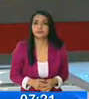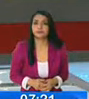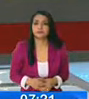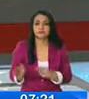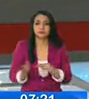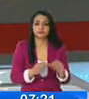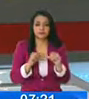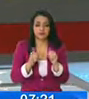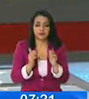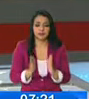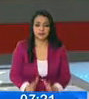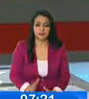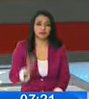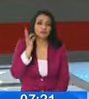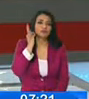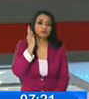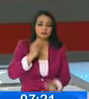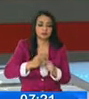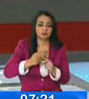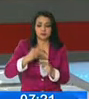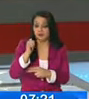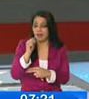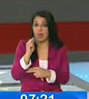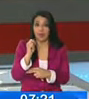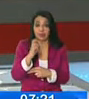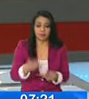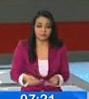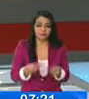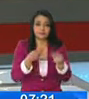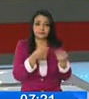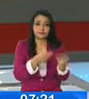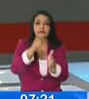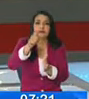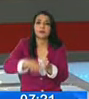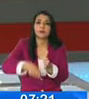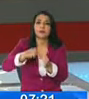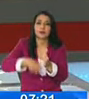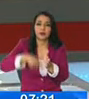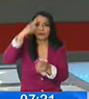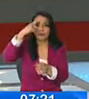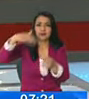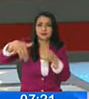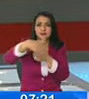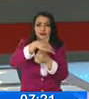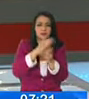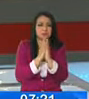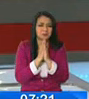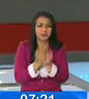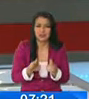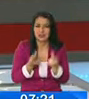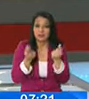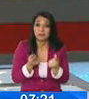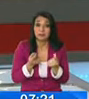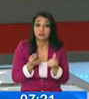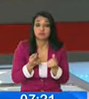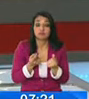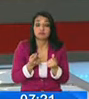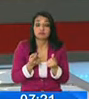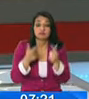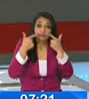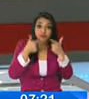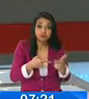La asambleísta Ana Galarza entregó un escrito en la Procuraduría General del Estado para exigir acciones inmediatas de esta entidad